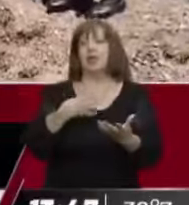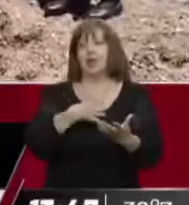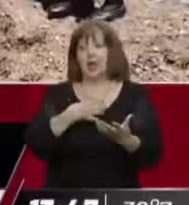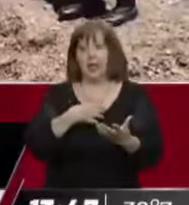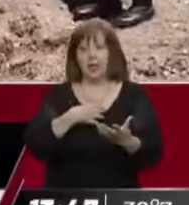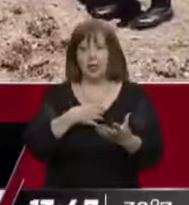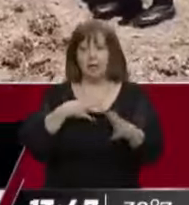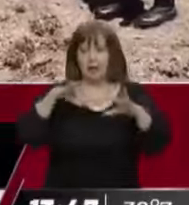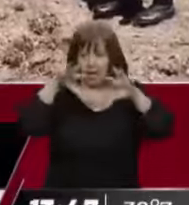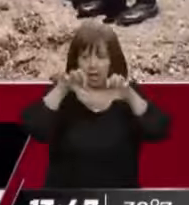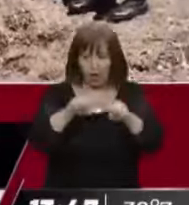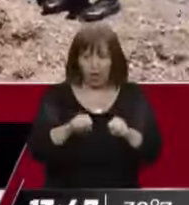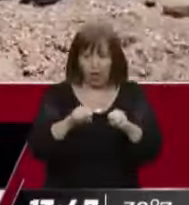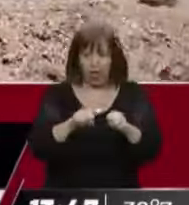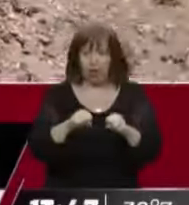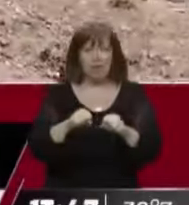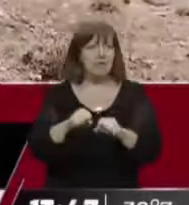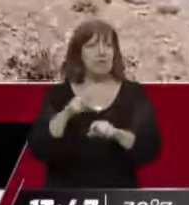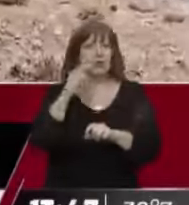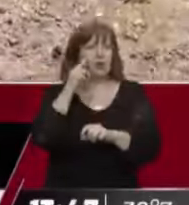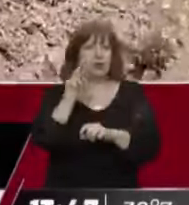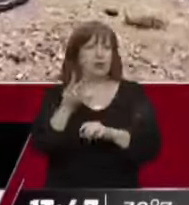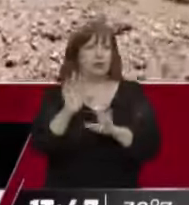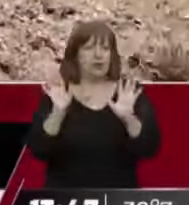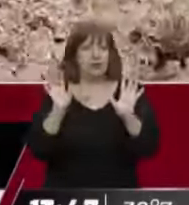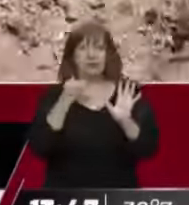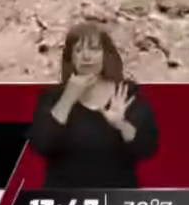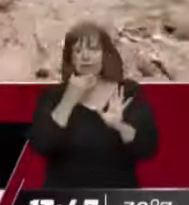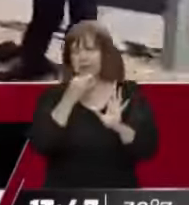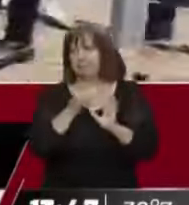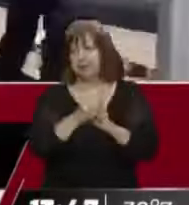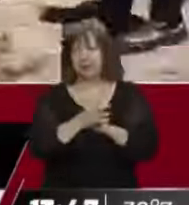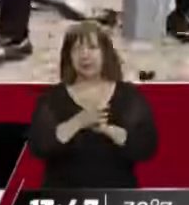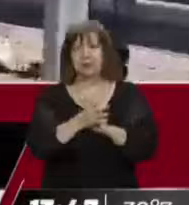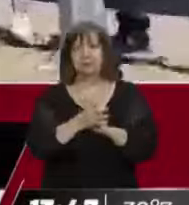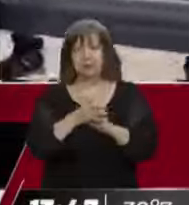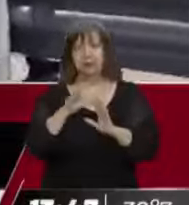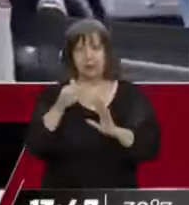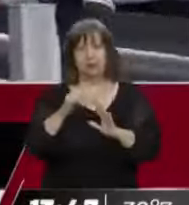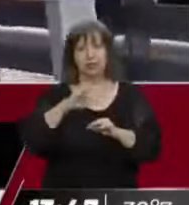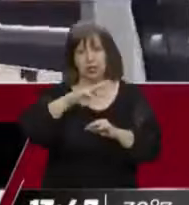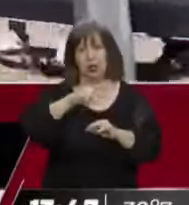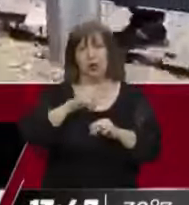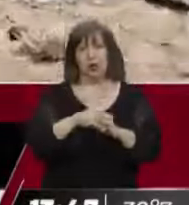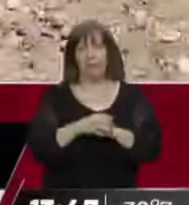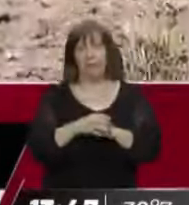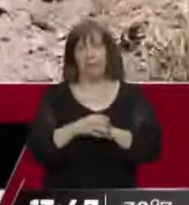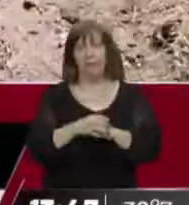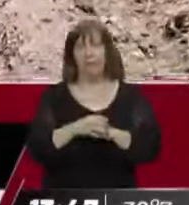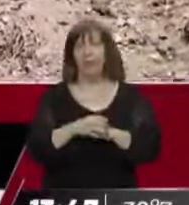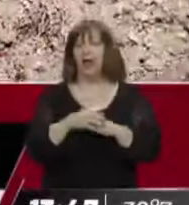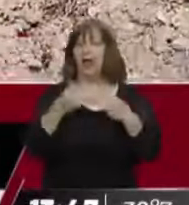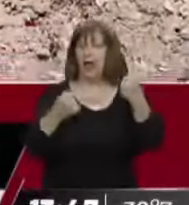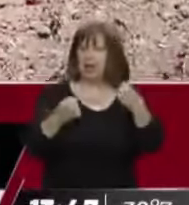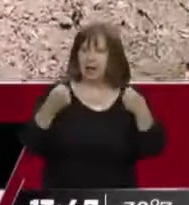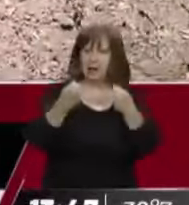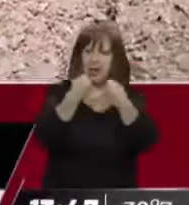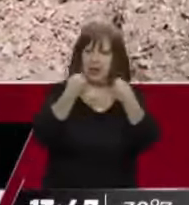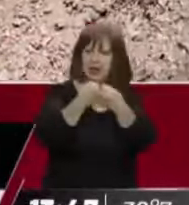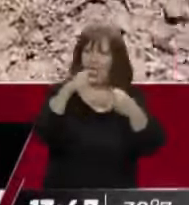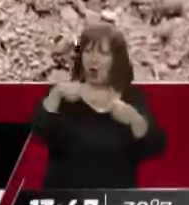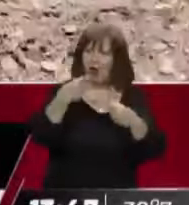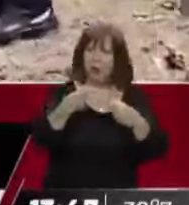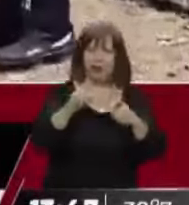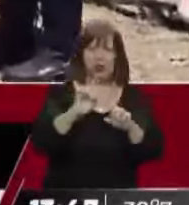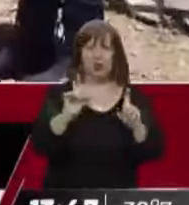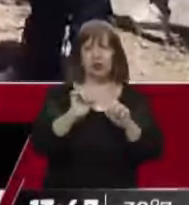venía colgado? No, eso no lo podría contactar, pero sí así que le había robado la camioneta. ¿Chocó a otros vehículos la camioneta? No